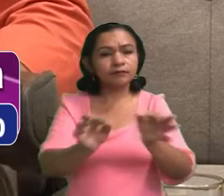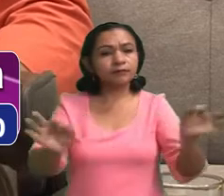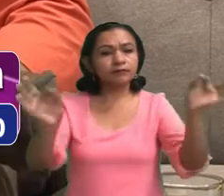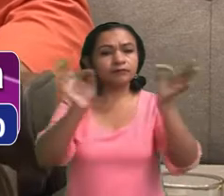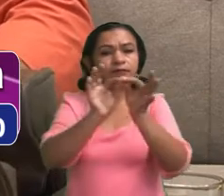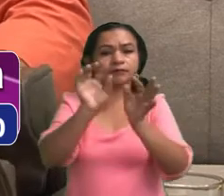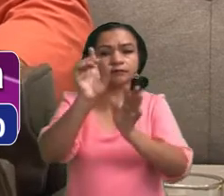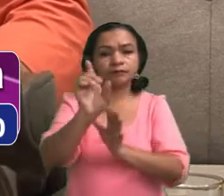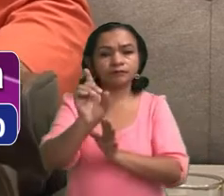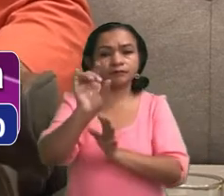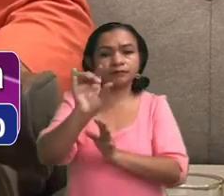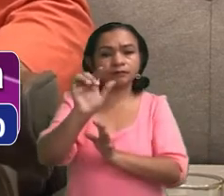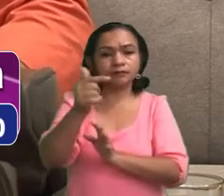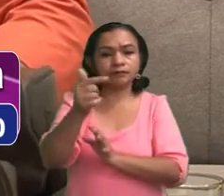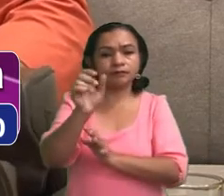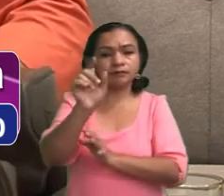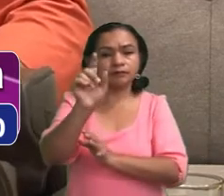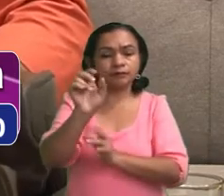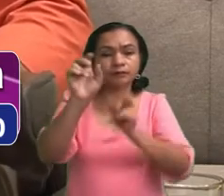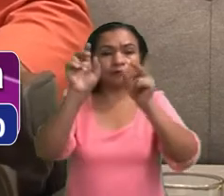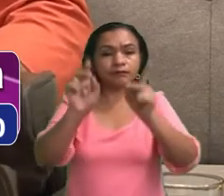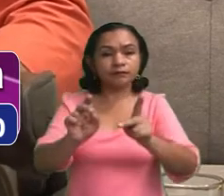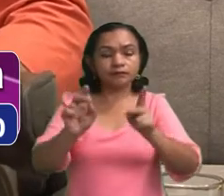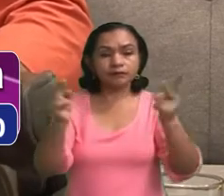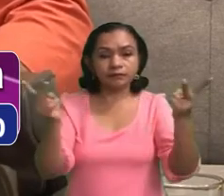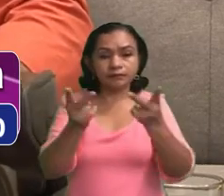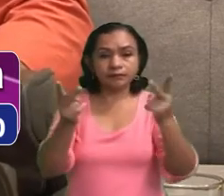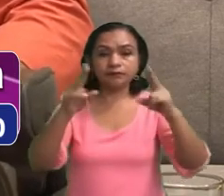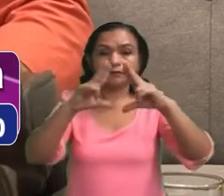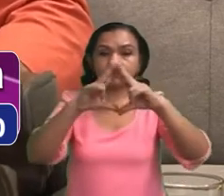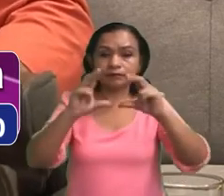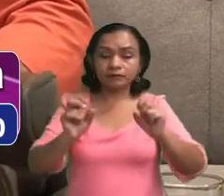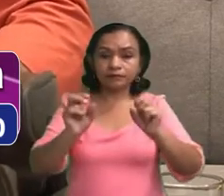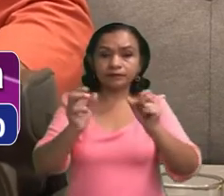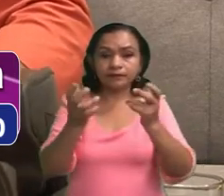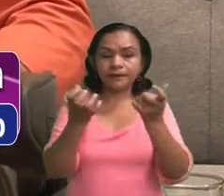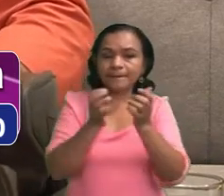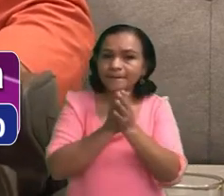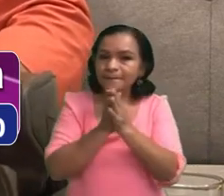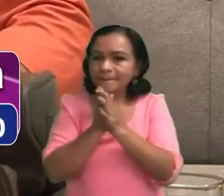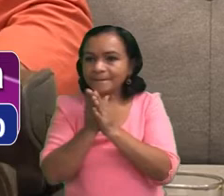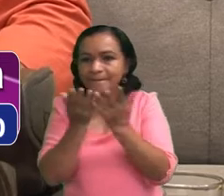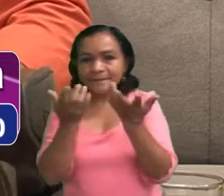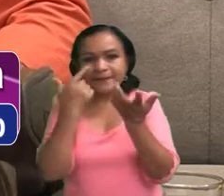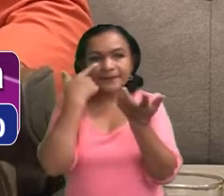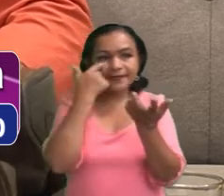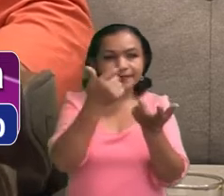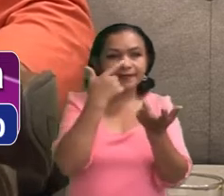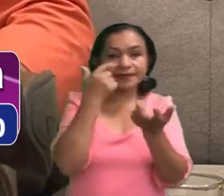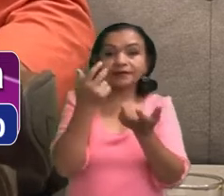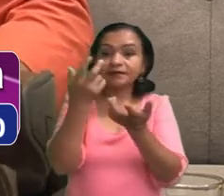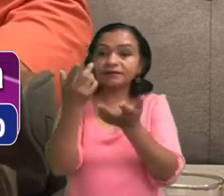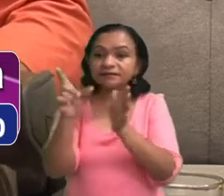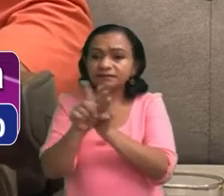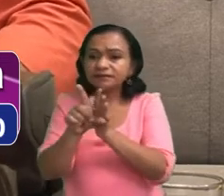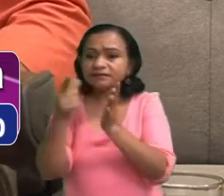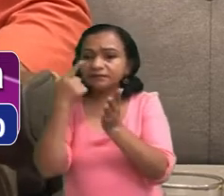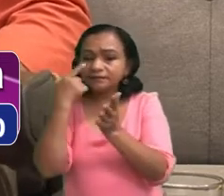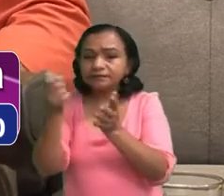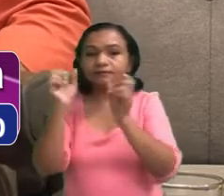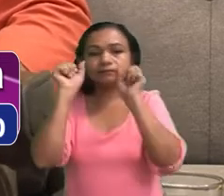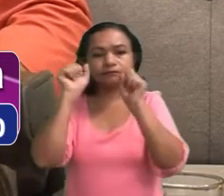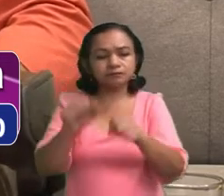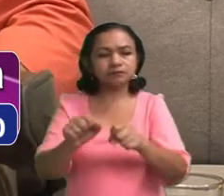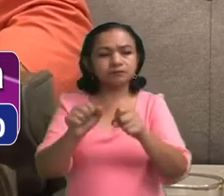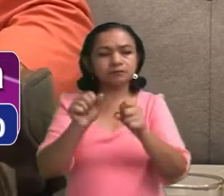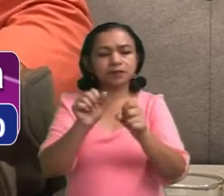digesto? Es que el ciudadano nicaragüense interesado en conocer sobre una norma pueda